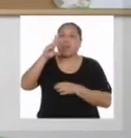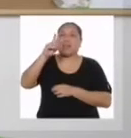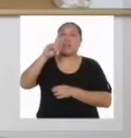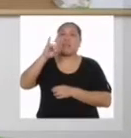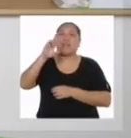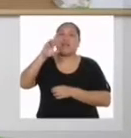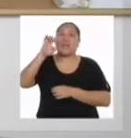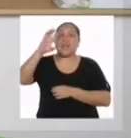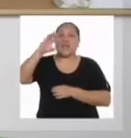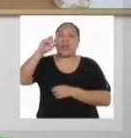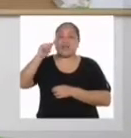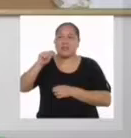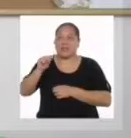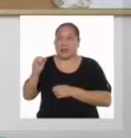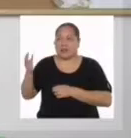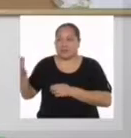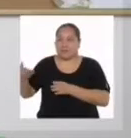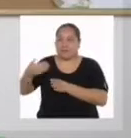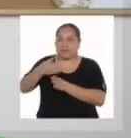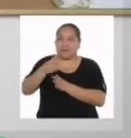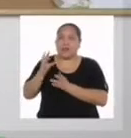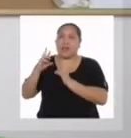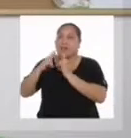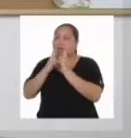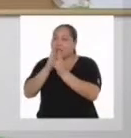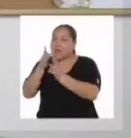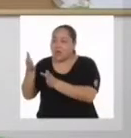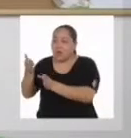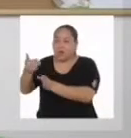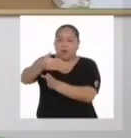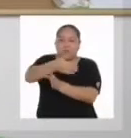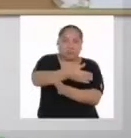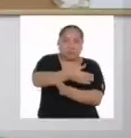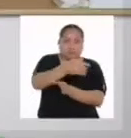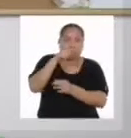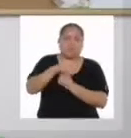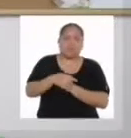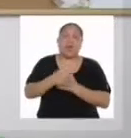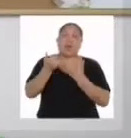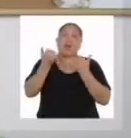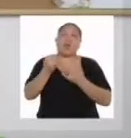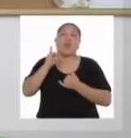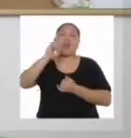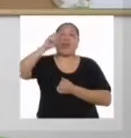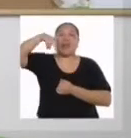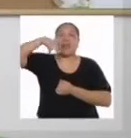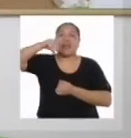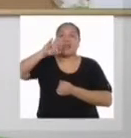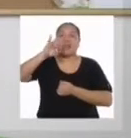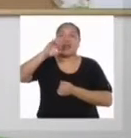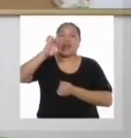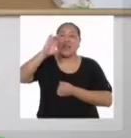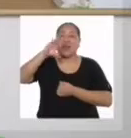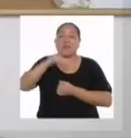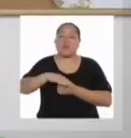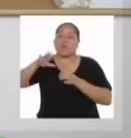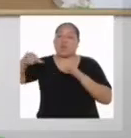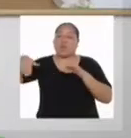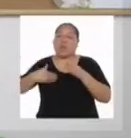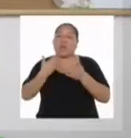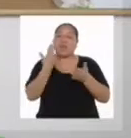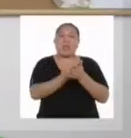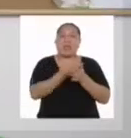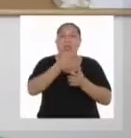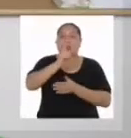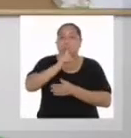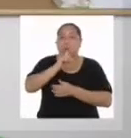directa. Ahora lo hacen de forma indirecta, ya que el recurso llega como agua potable y mediante cañerías